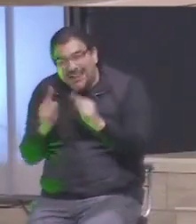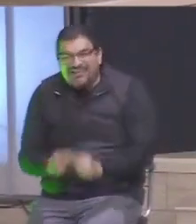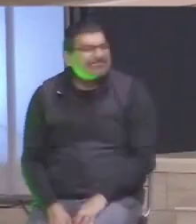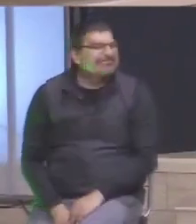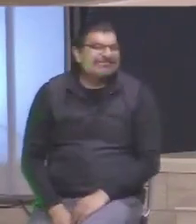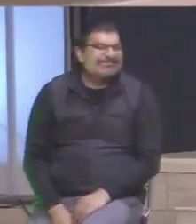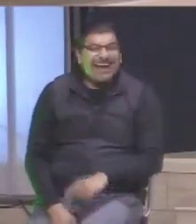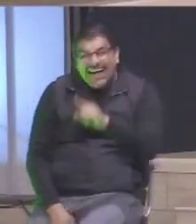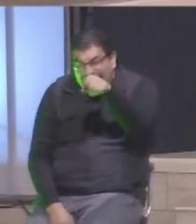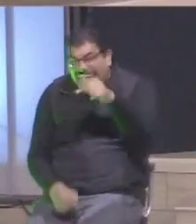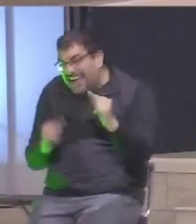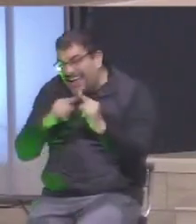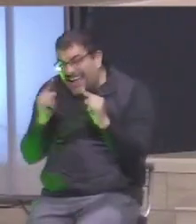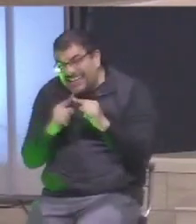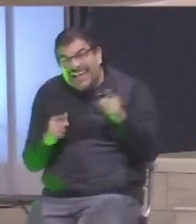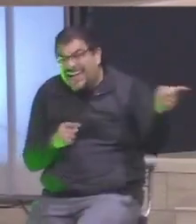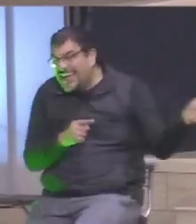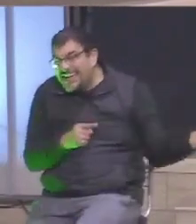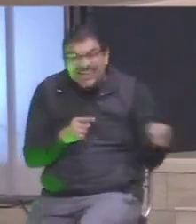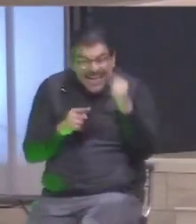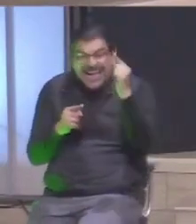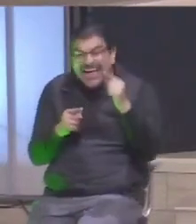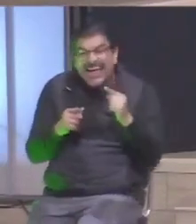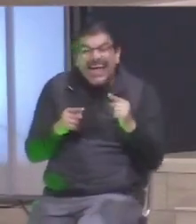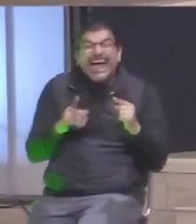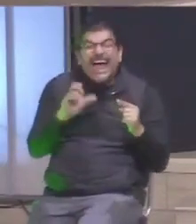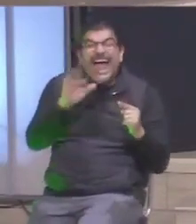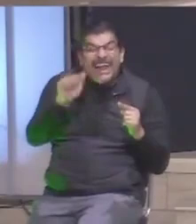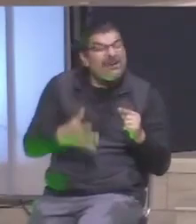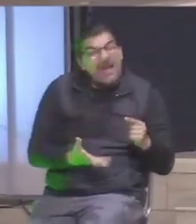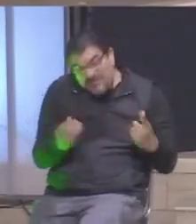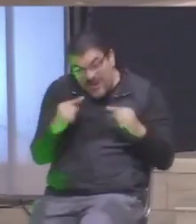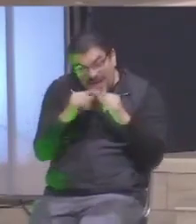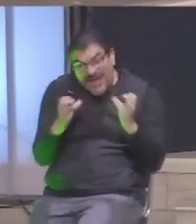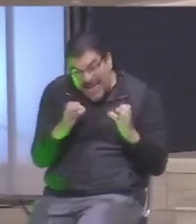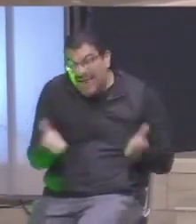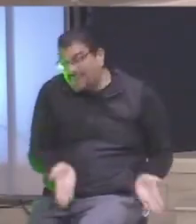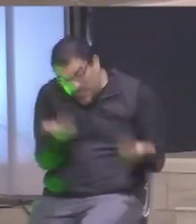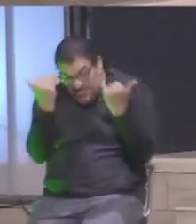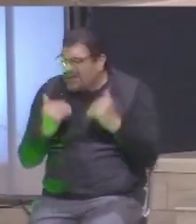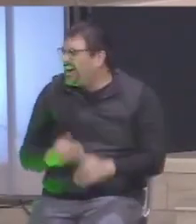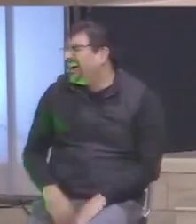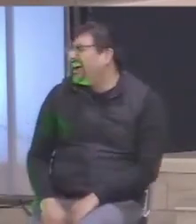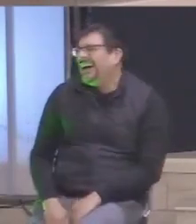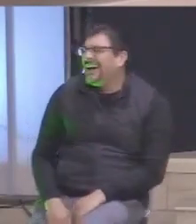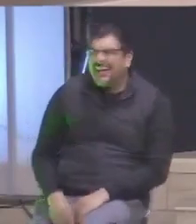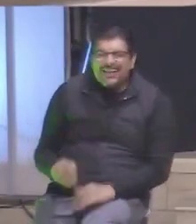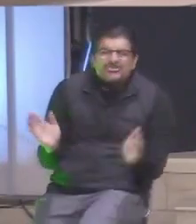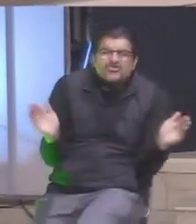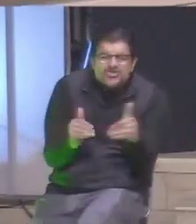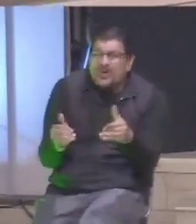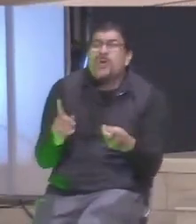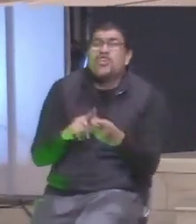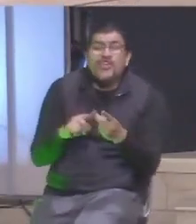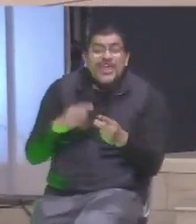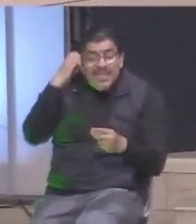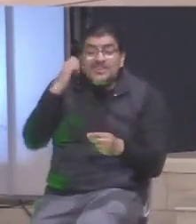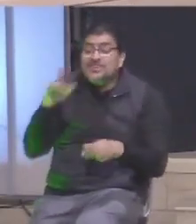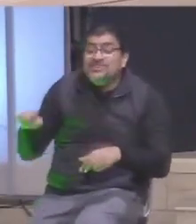A cuál a esta a la de Yuri este vamos a eh vamos a pero no hay donde